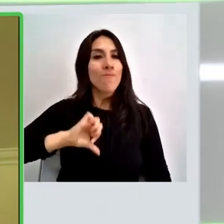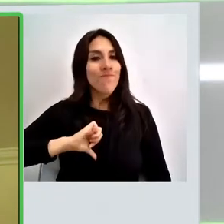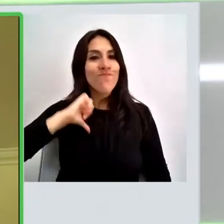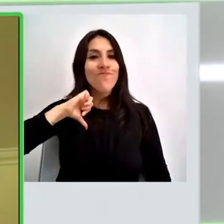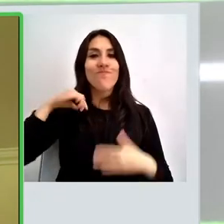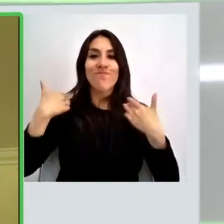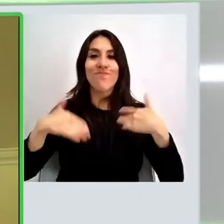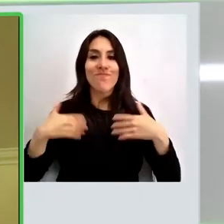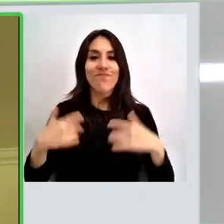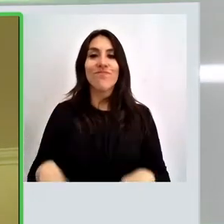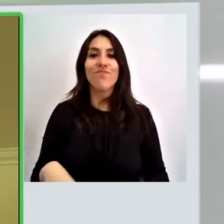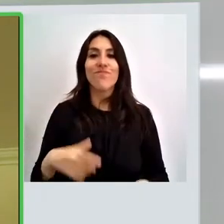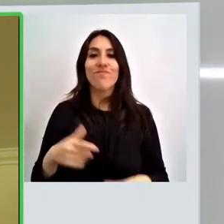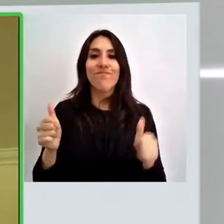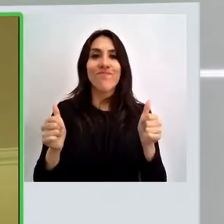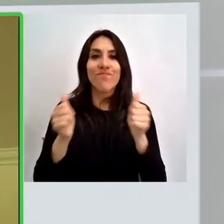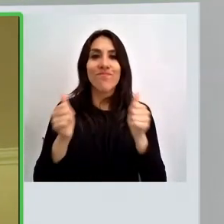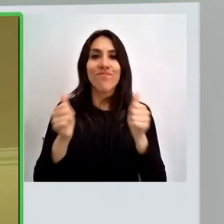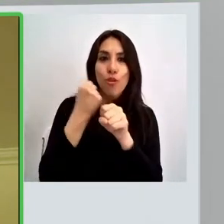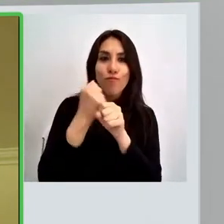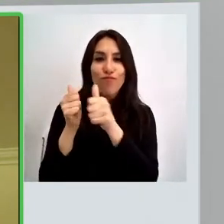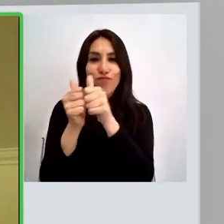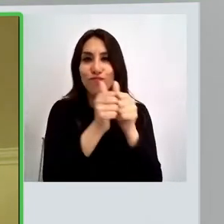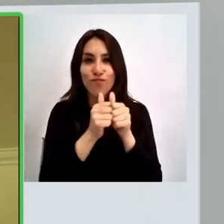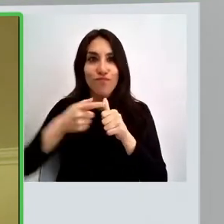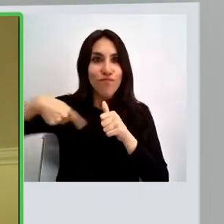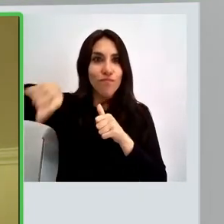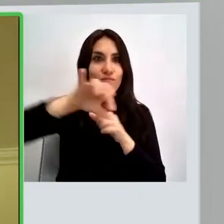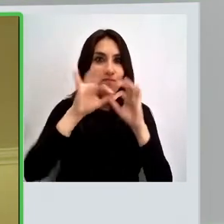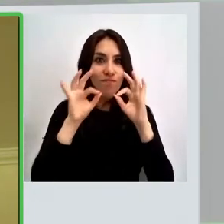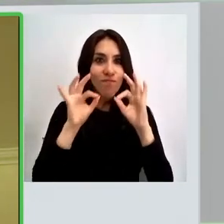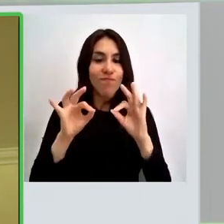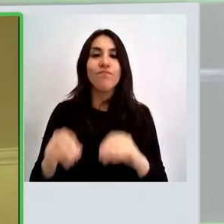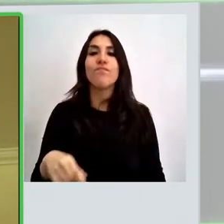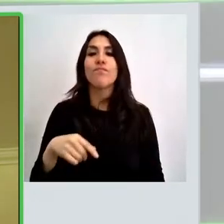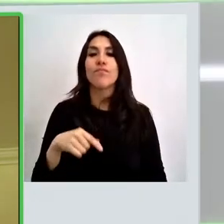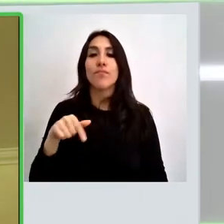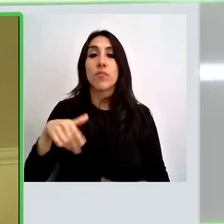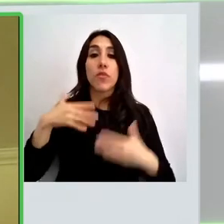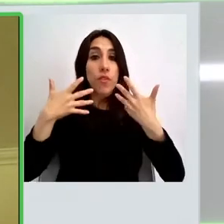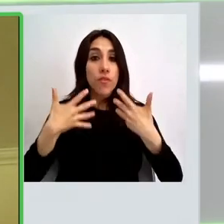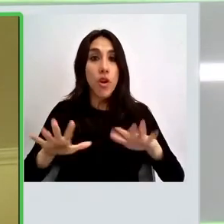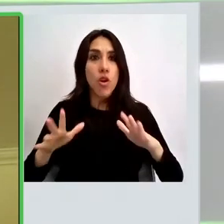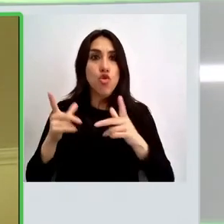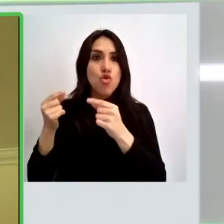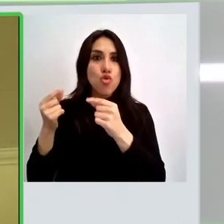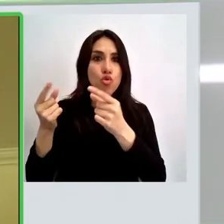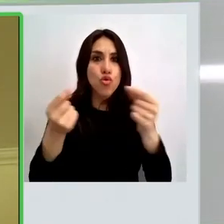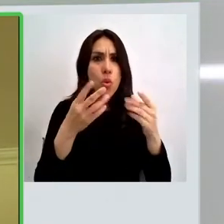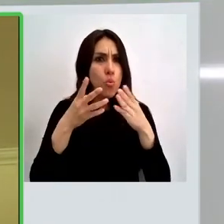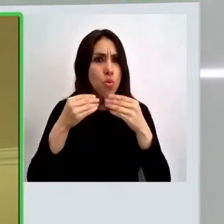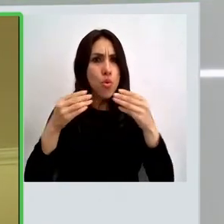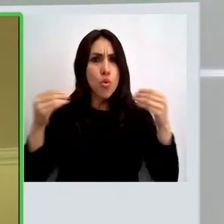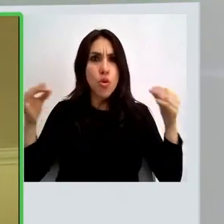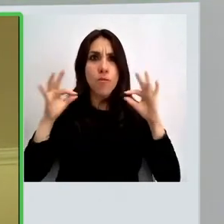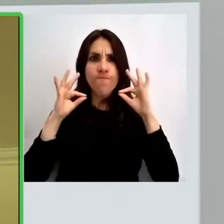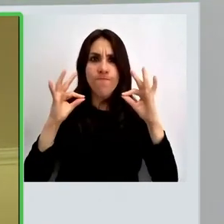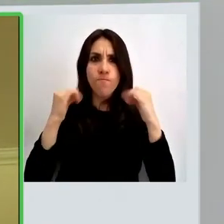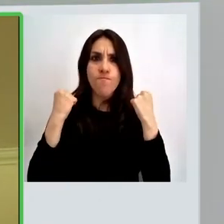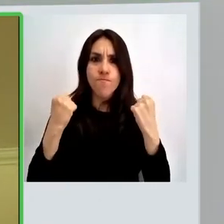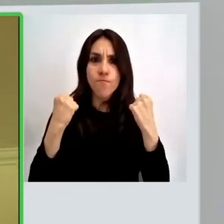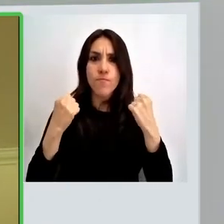con ellos y que hemos realizado muchos esfuerzos para poder romper estas barreras para las personas